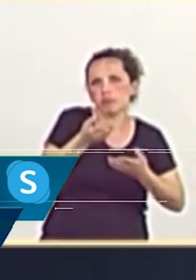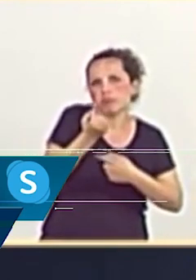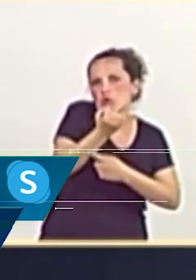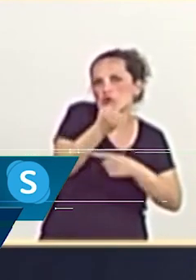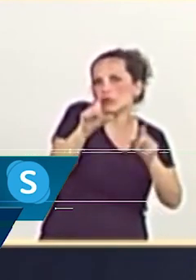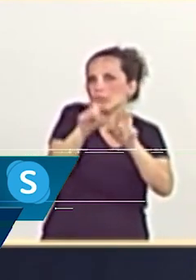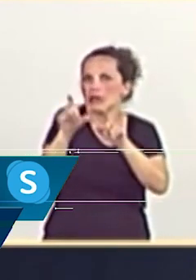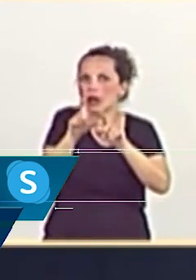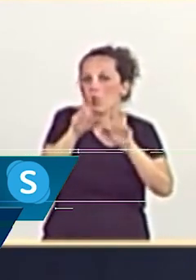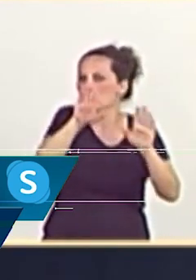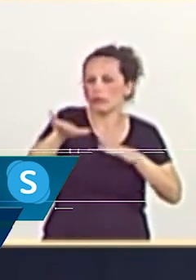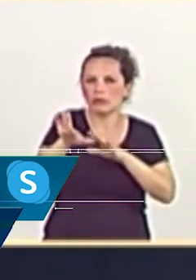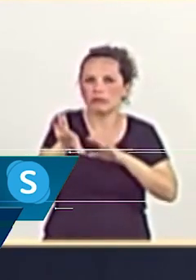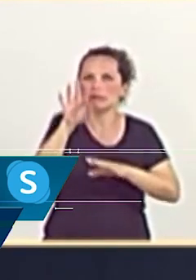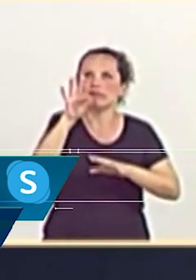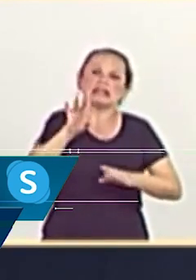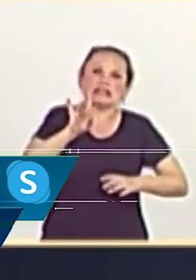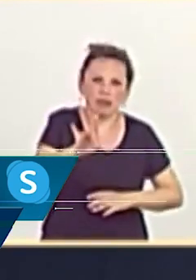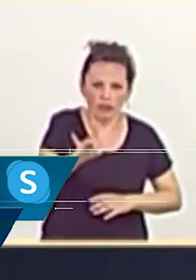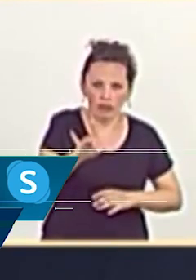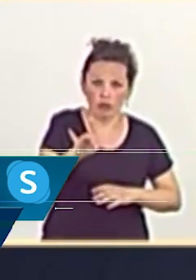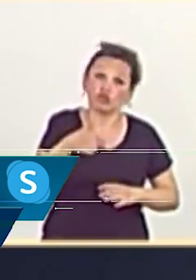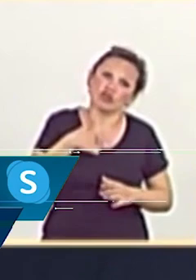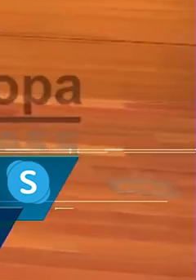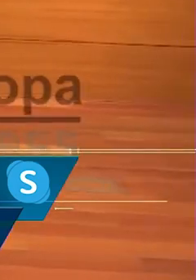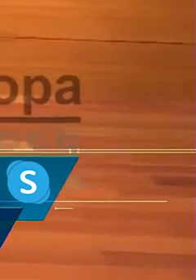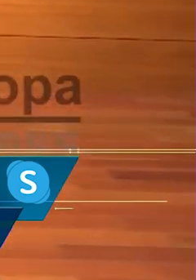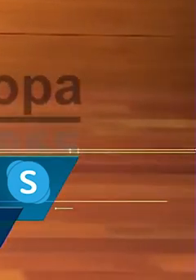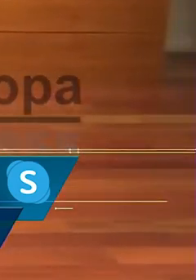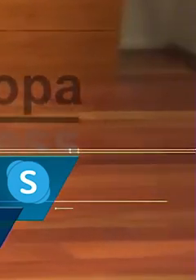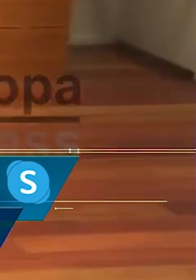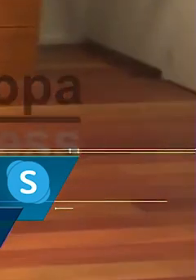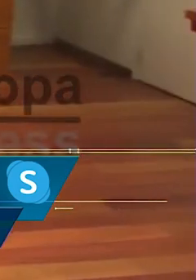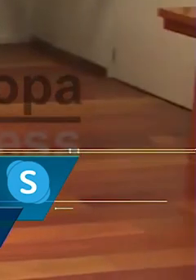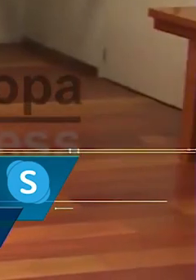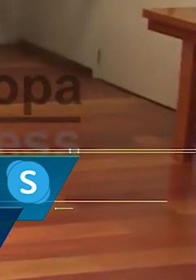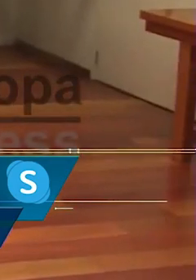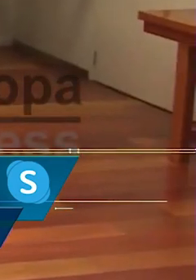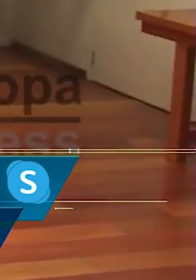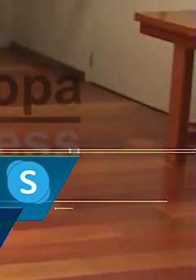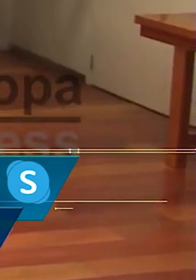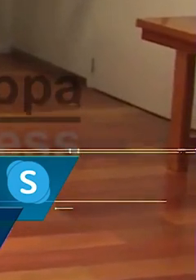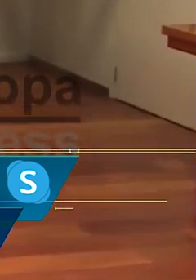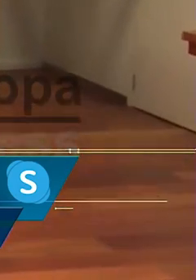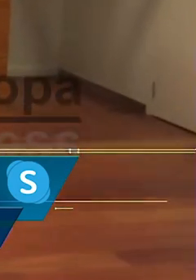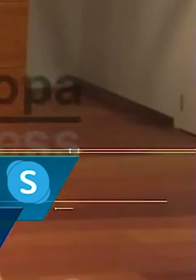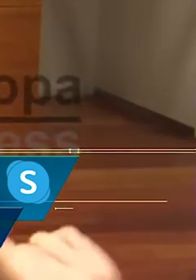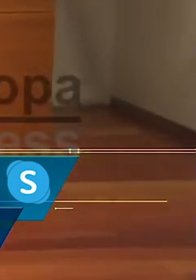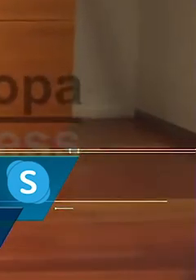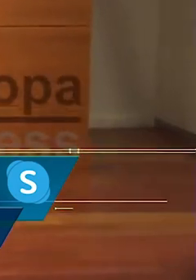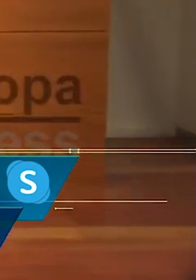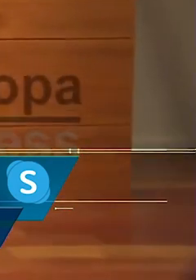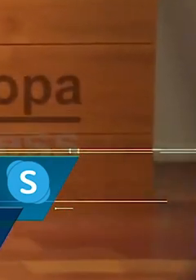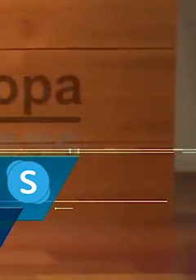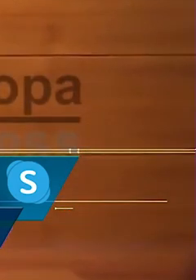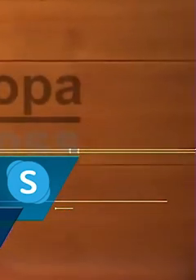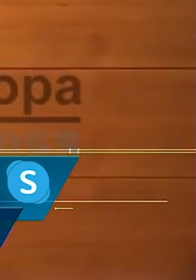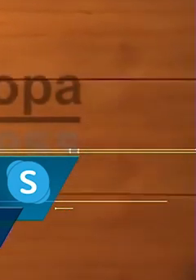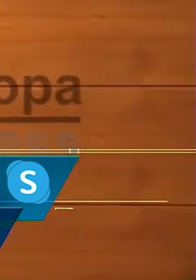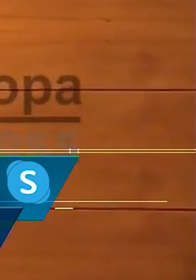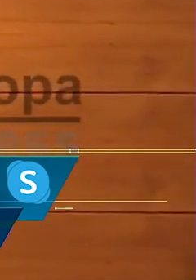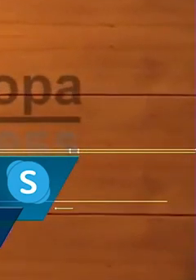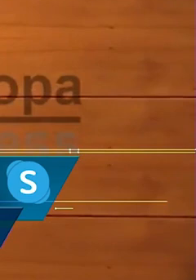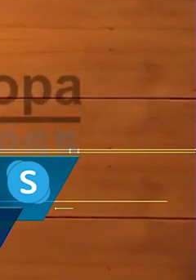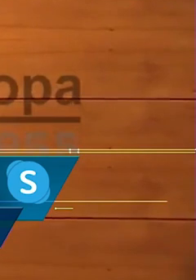toda España, estoy hablando de las de toda España, decenas de miles los han dejado morir vilmente. Y este